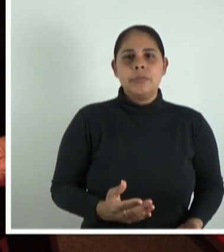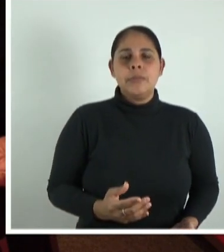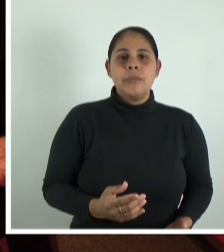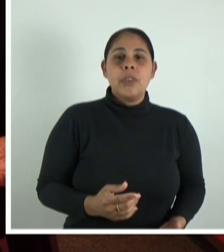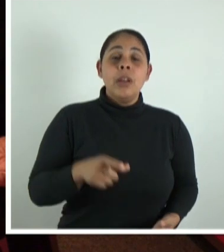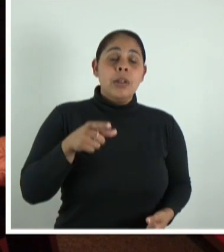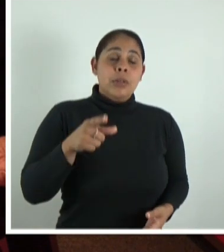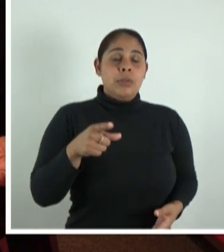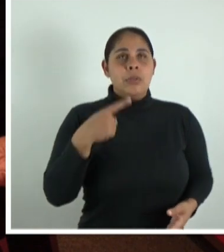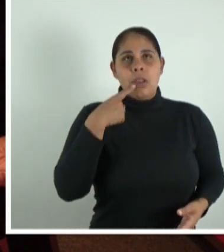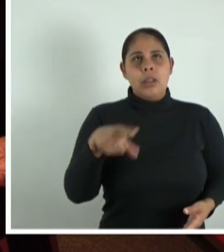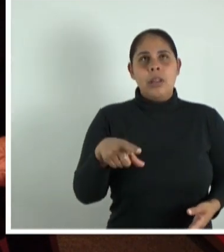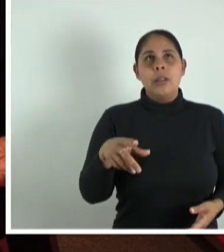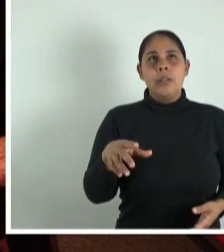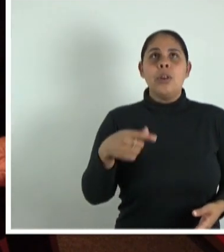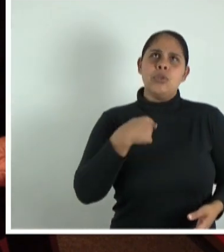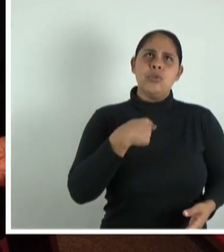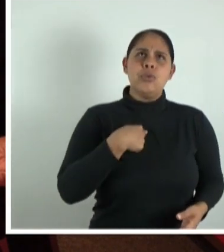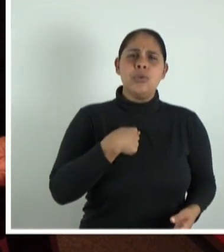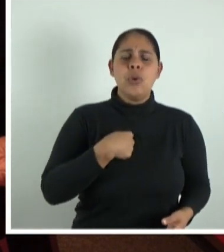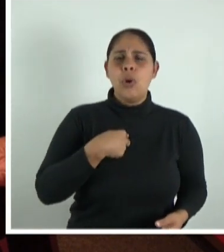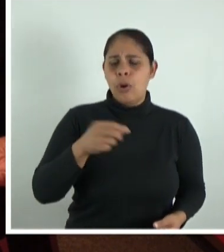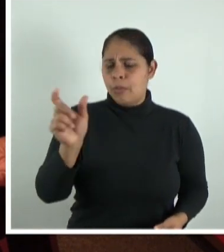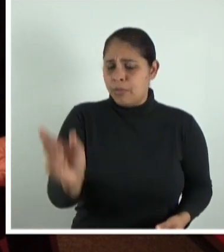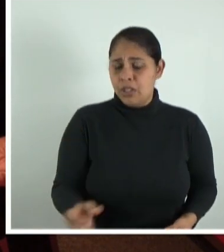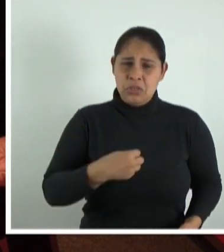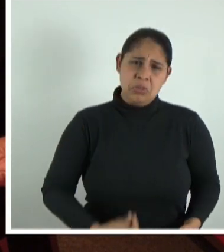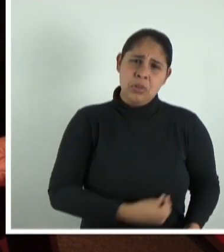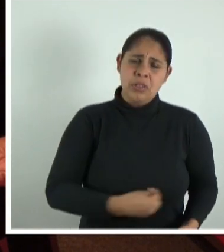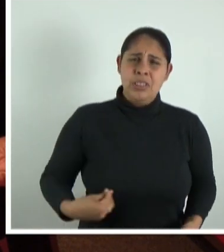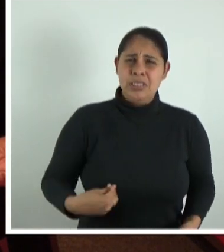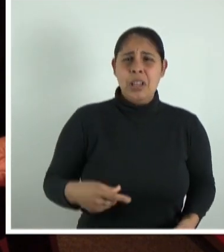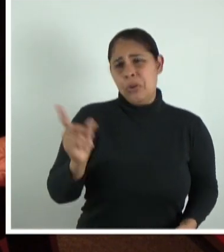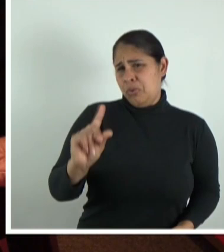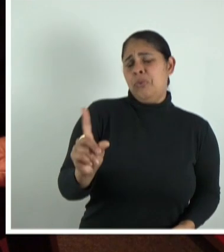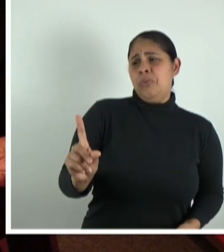Algunos dirán: pero pastor, yo no soy cristiano. Quiero decirte una cosa: